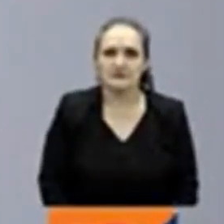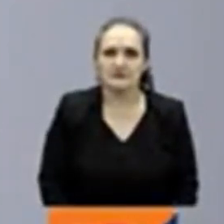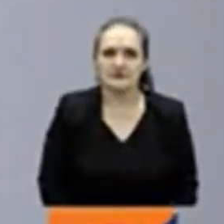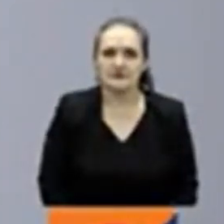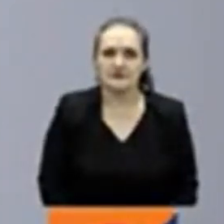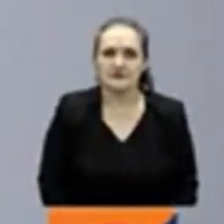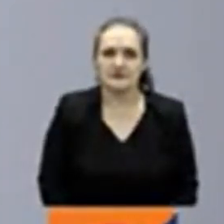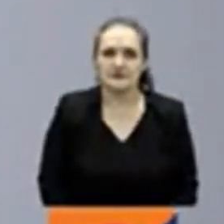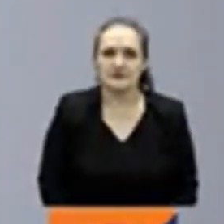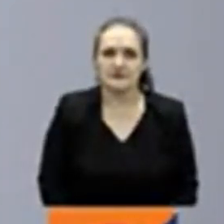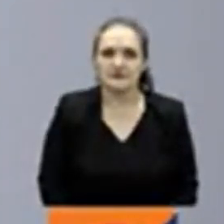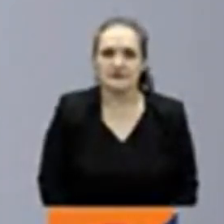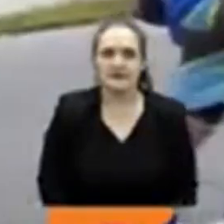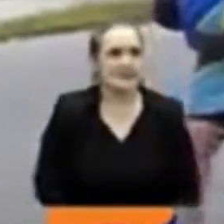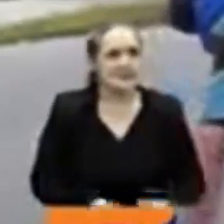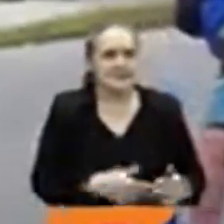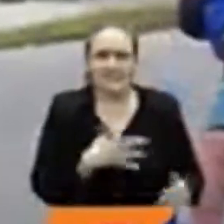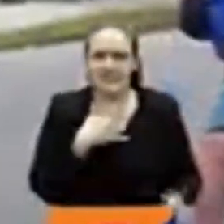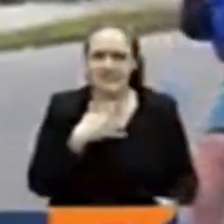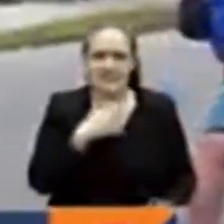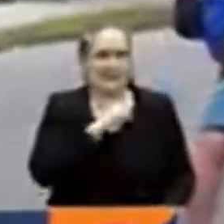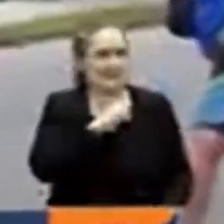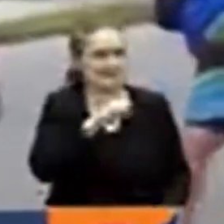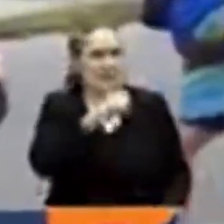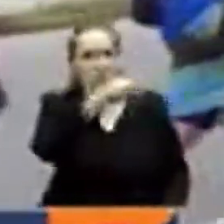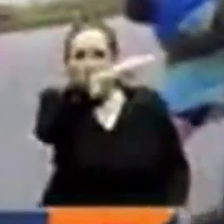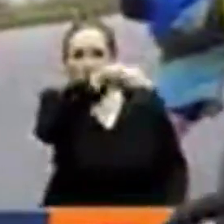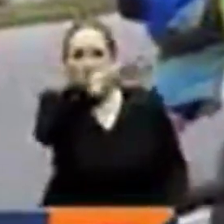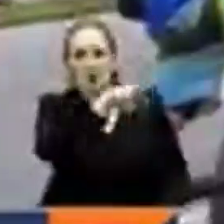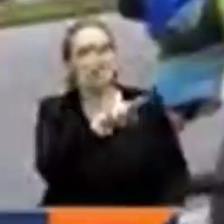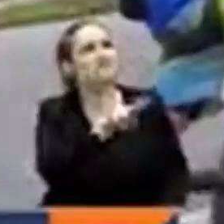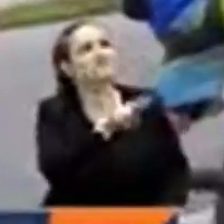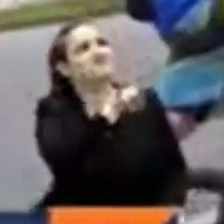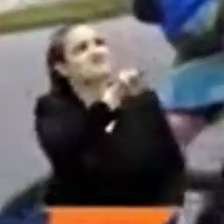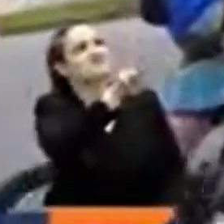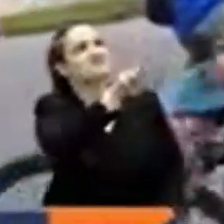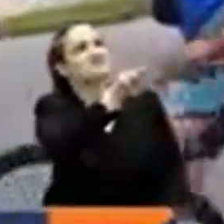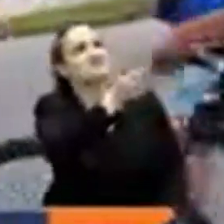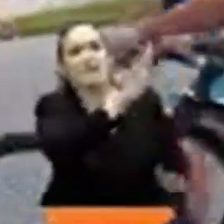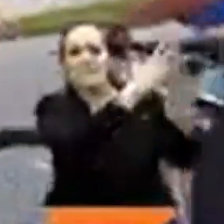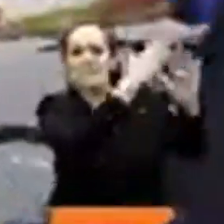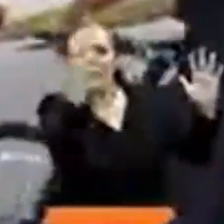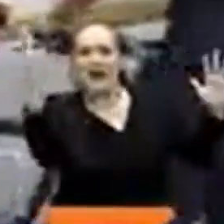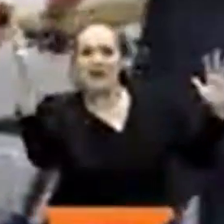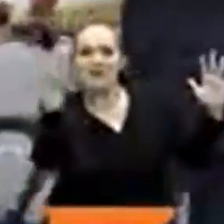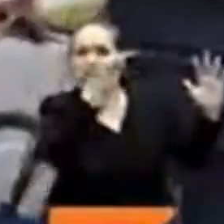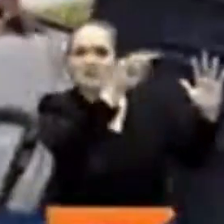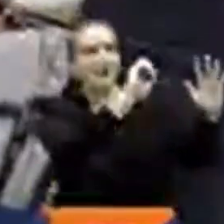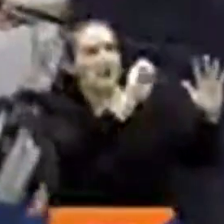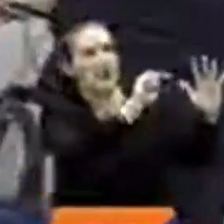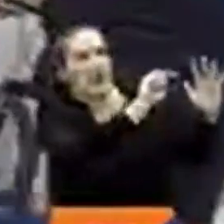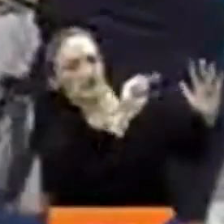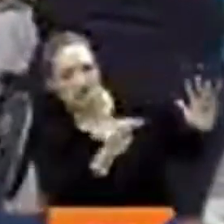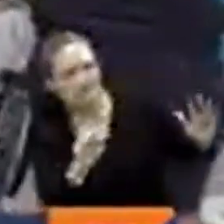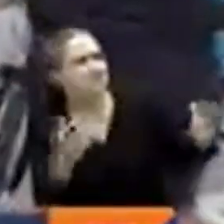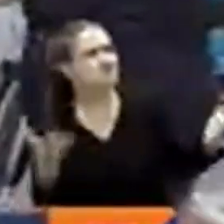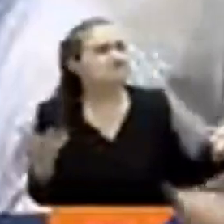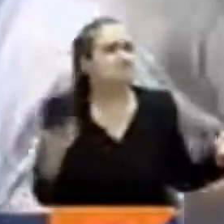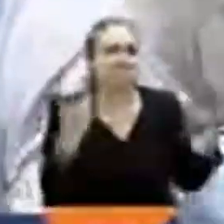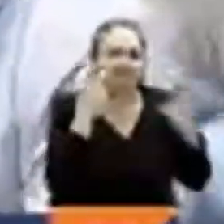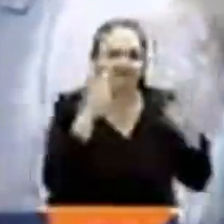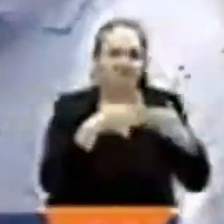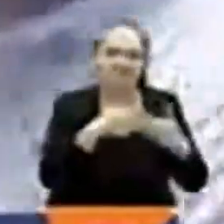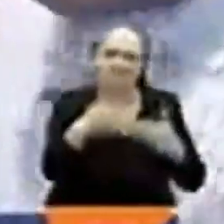Es como un vacío, o sea, es muy impresionante ver como el hueco, o sea, mirar hacia arriba, hacia Las Palmas y que ya no estaba. Pero ya de aquí en adelante vendrán